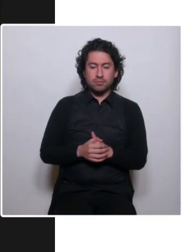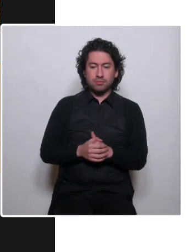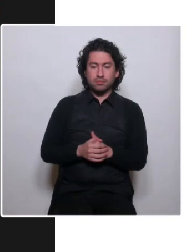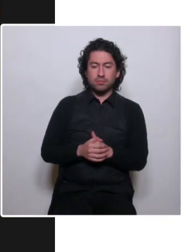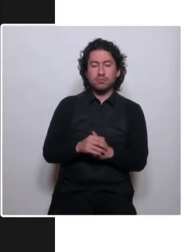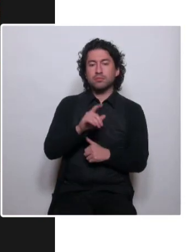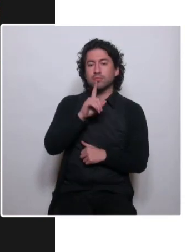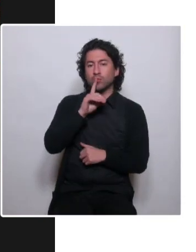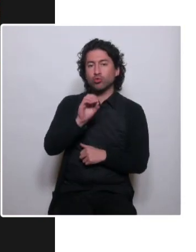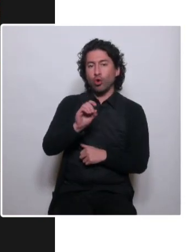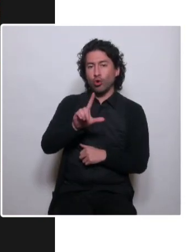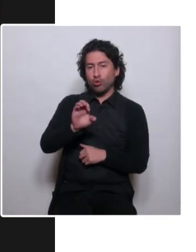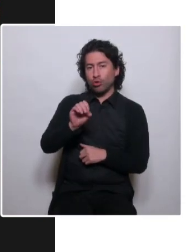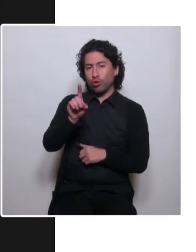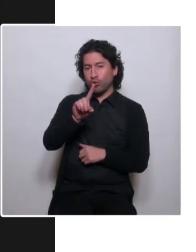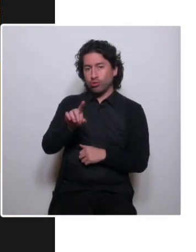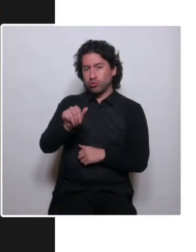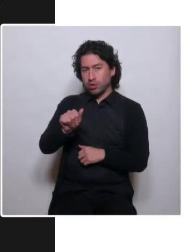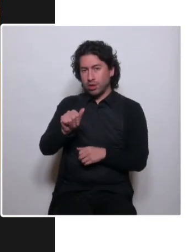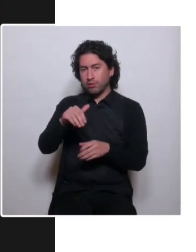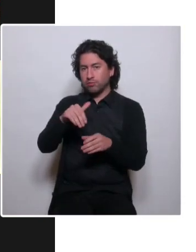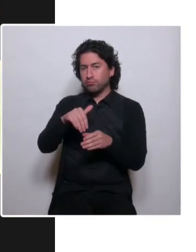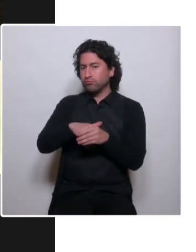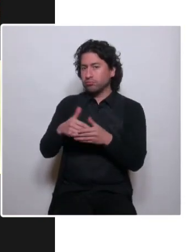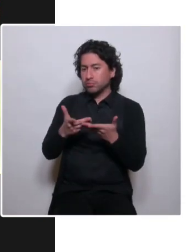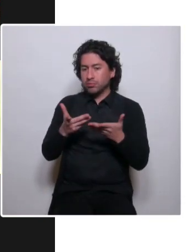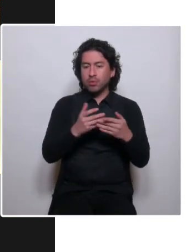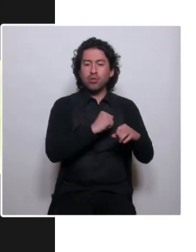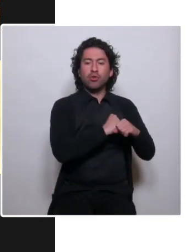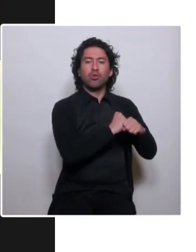Pablo Tolosa, ¿cómo vota? En contra.